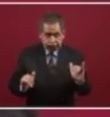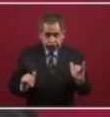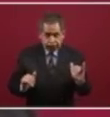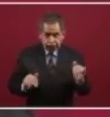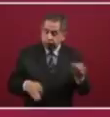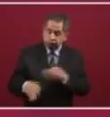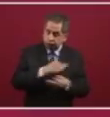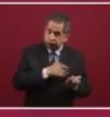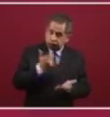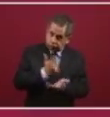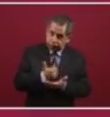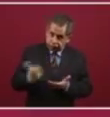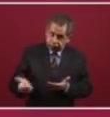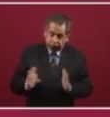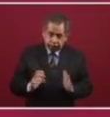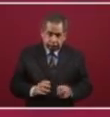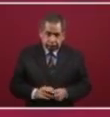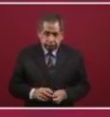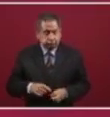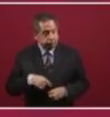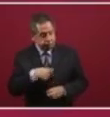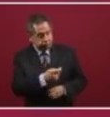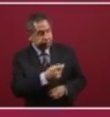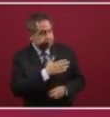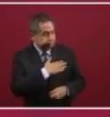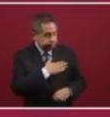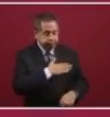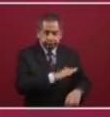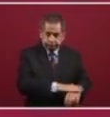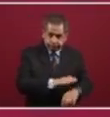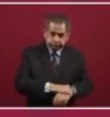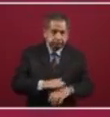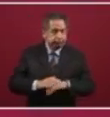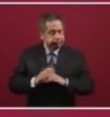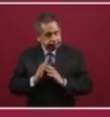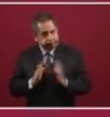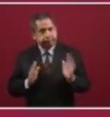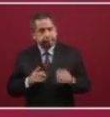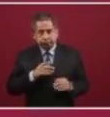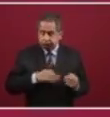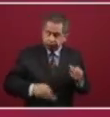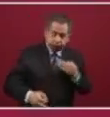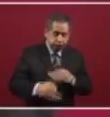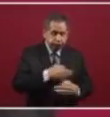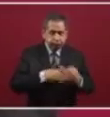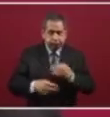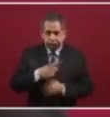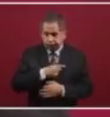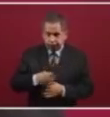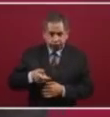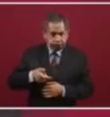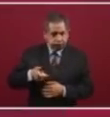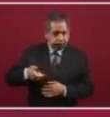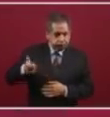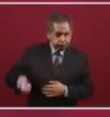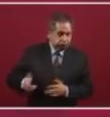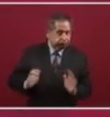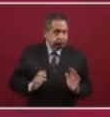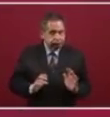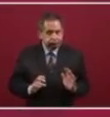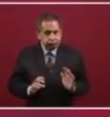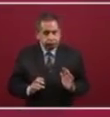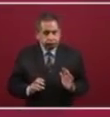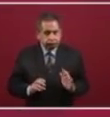Entonces, es un exhorto, un llamado a que todo mundo se ponga